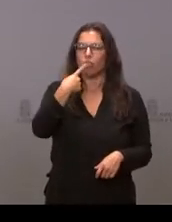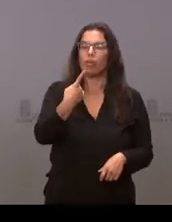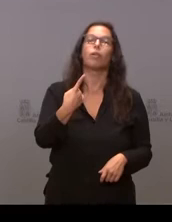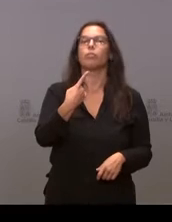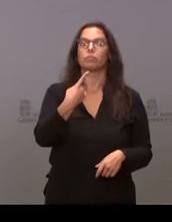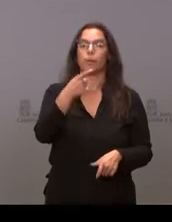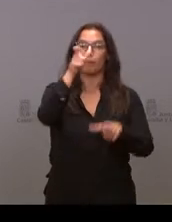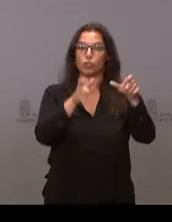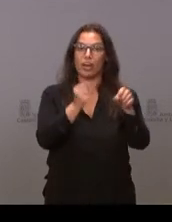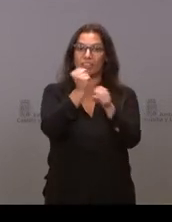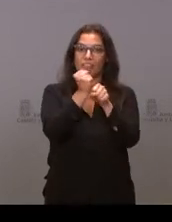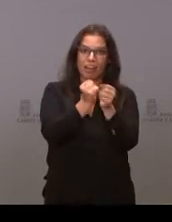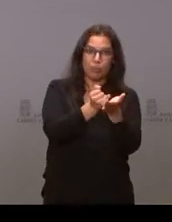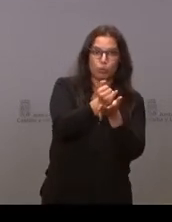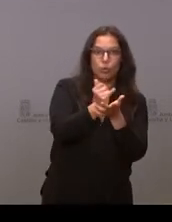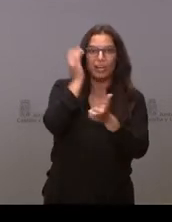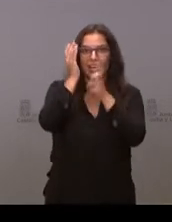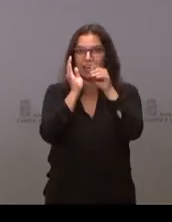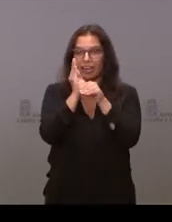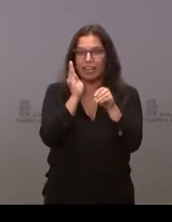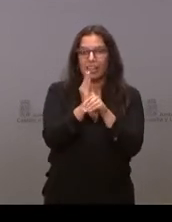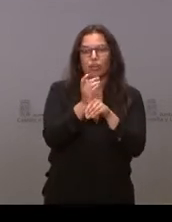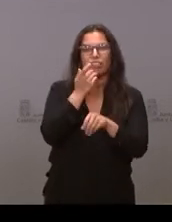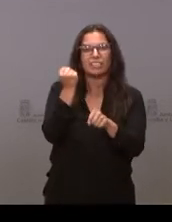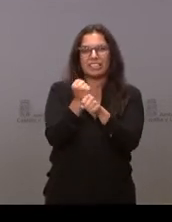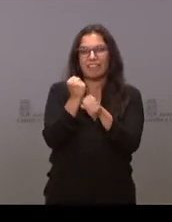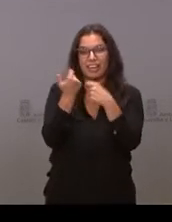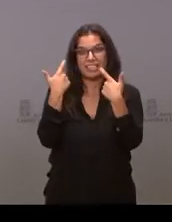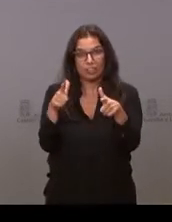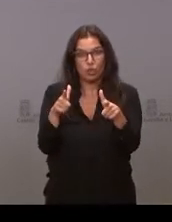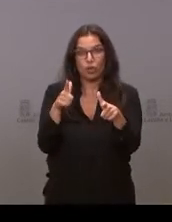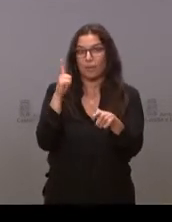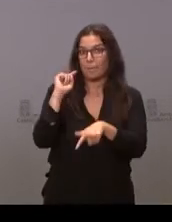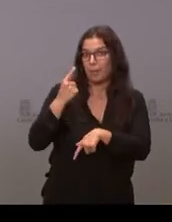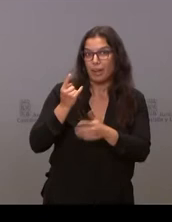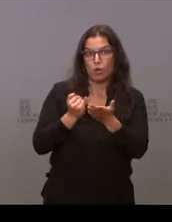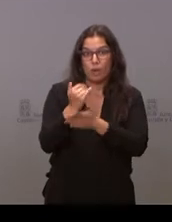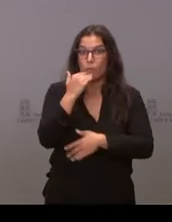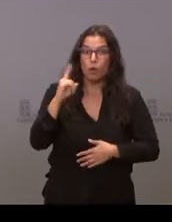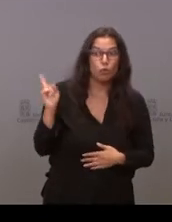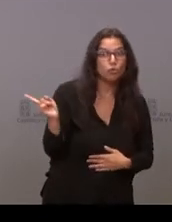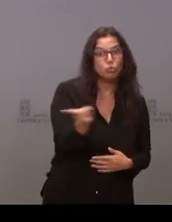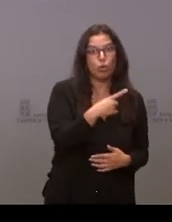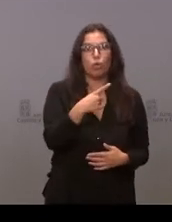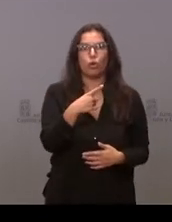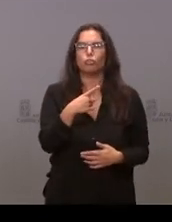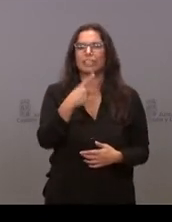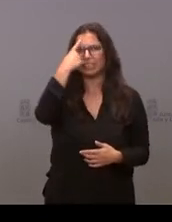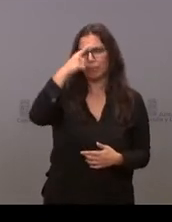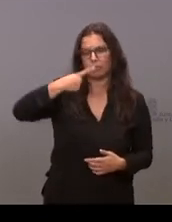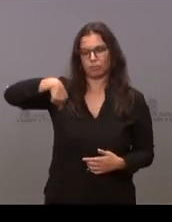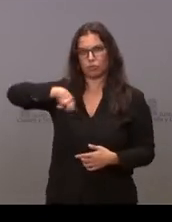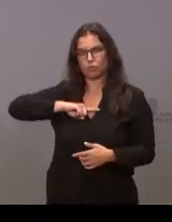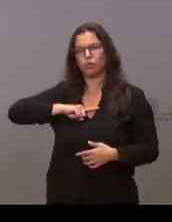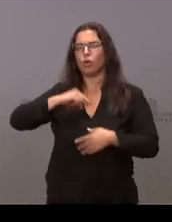agricultores y ganaderos, personas que os dedicáis al sector primario, todos vosotros con el apoyo,